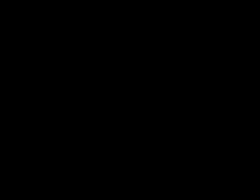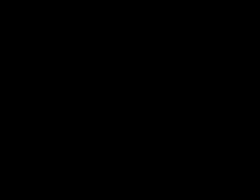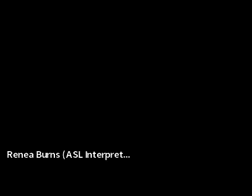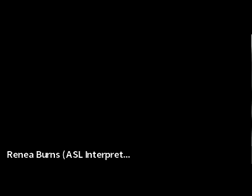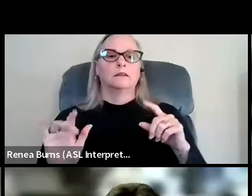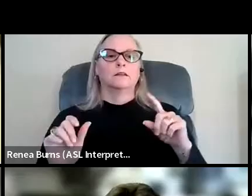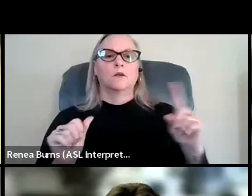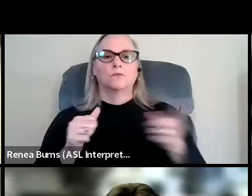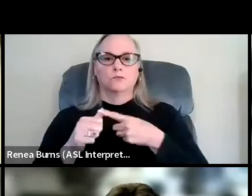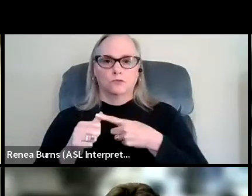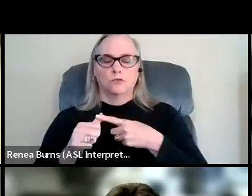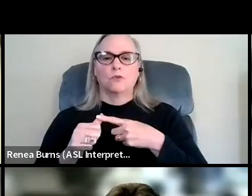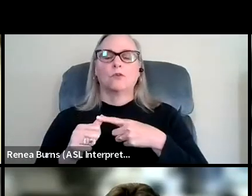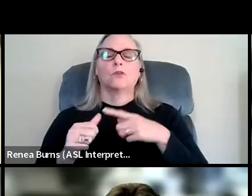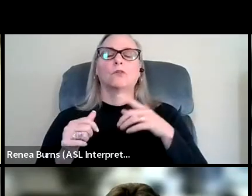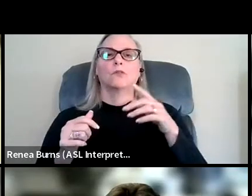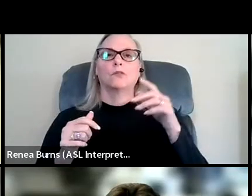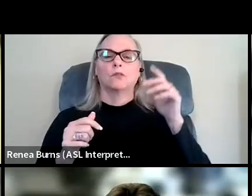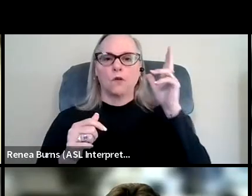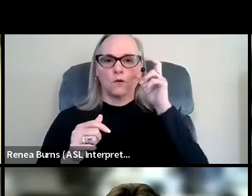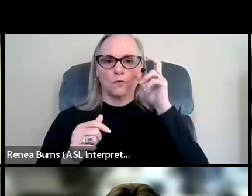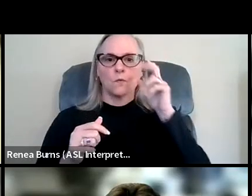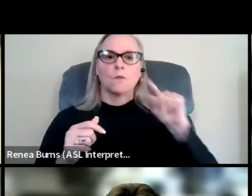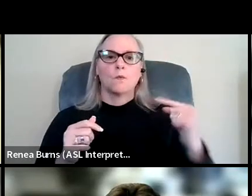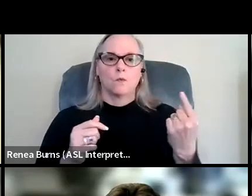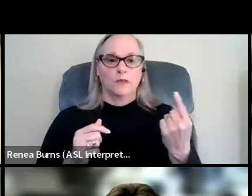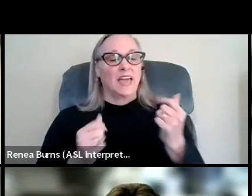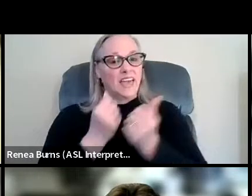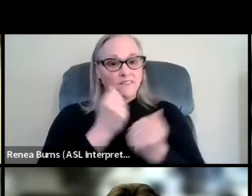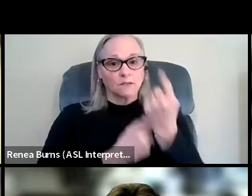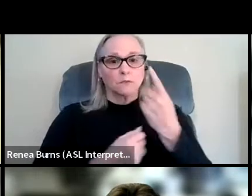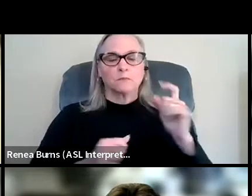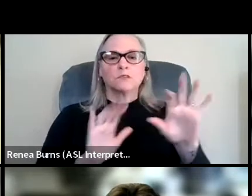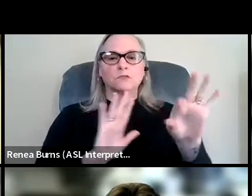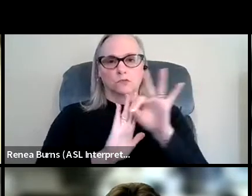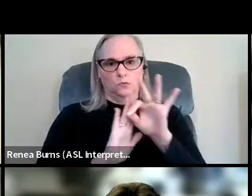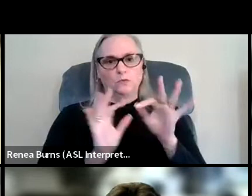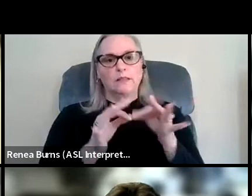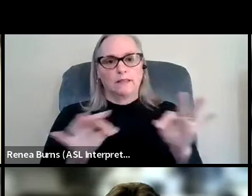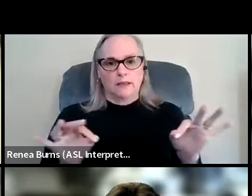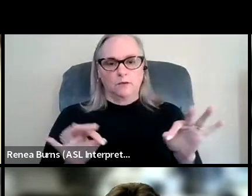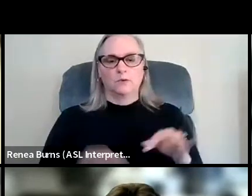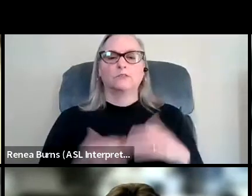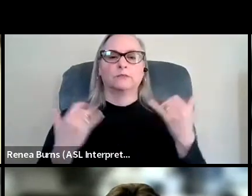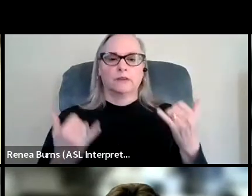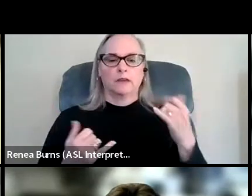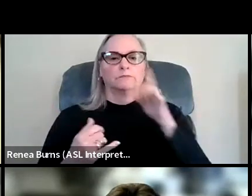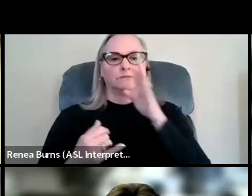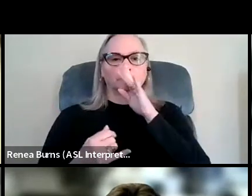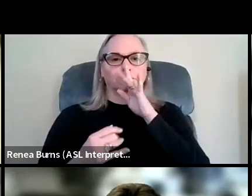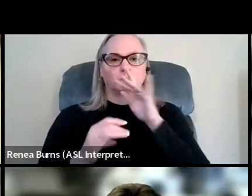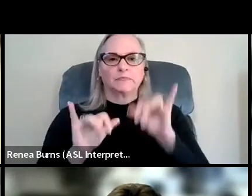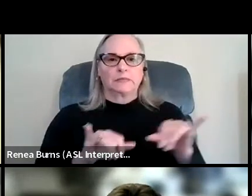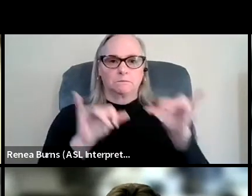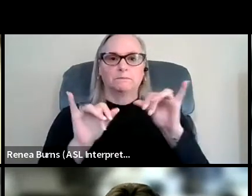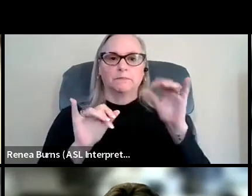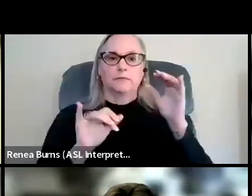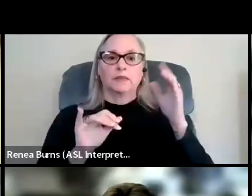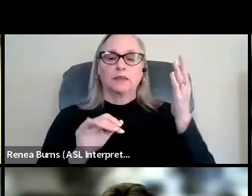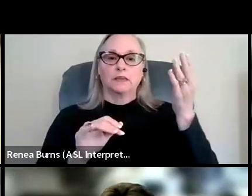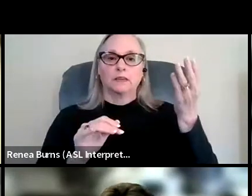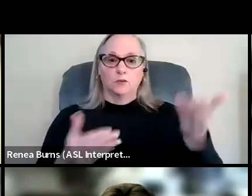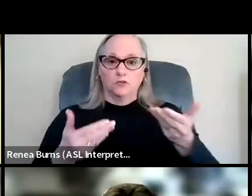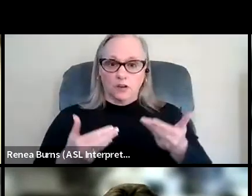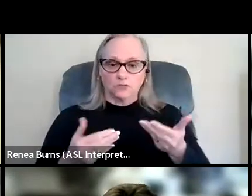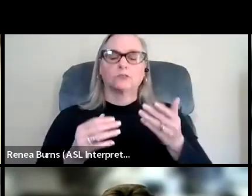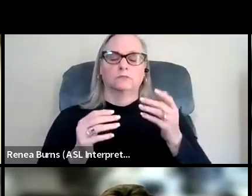One must choose a language. Please do not stay in the default of. Buenas tardes. Estamos ofreciendo interpretación simultánea